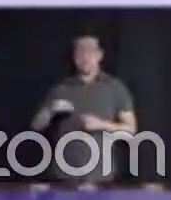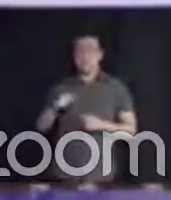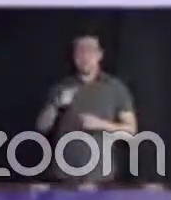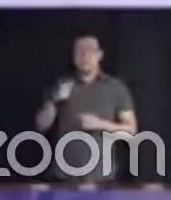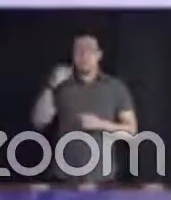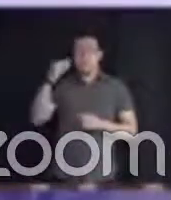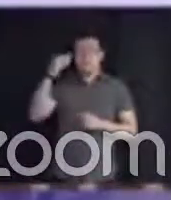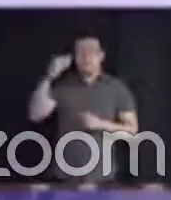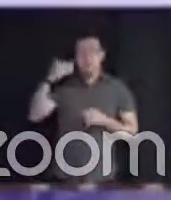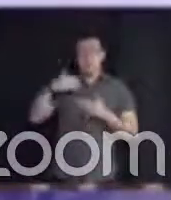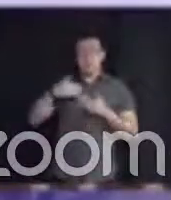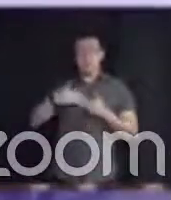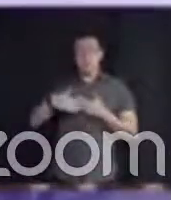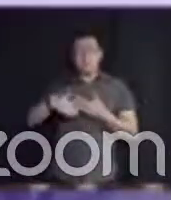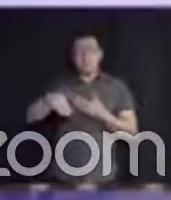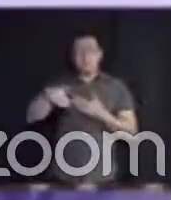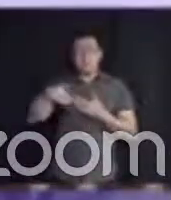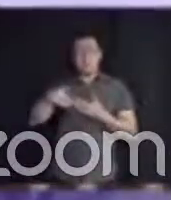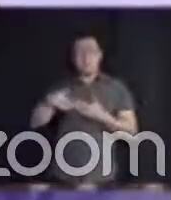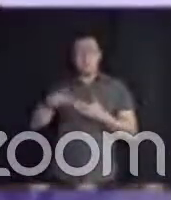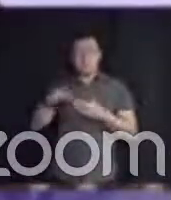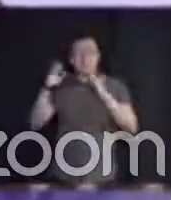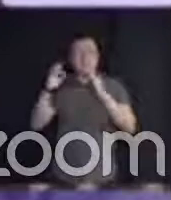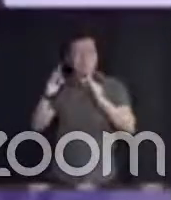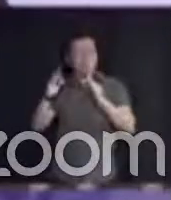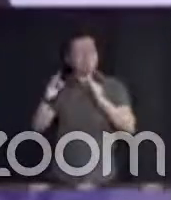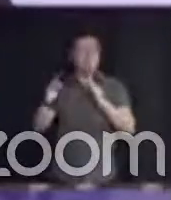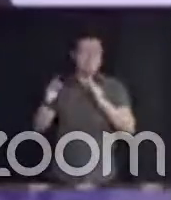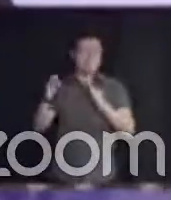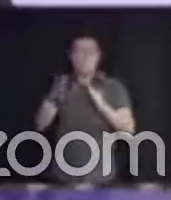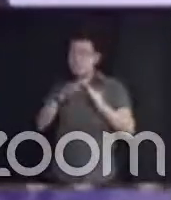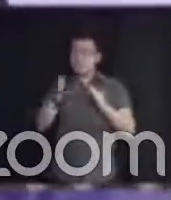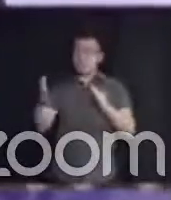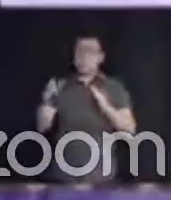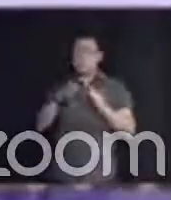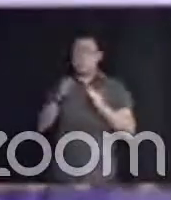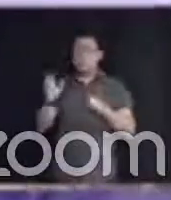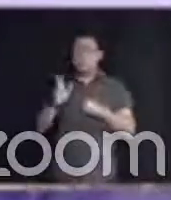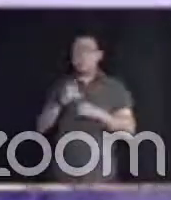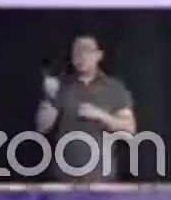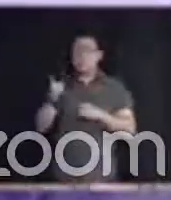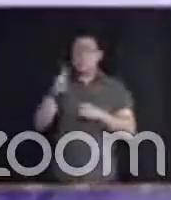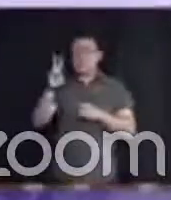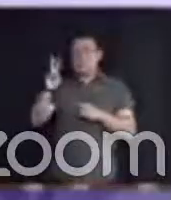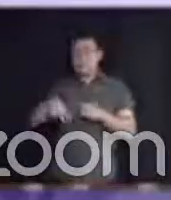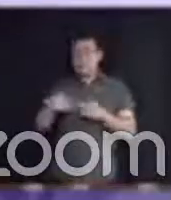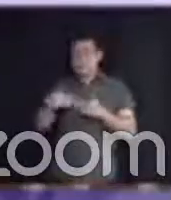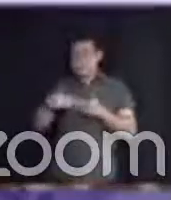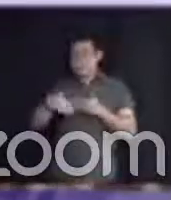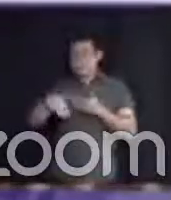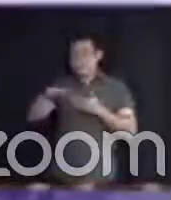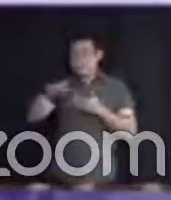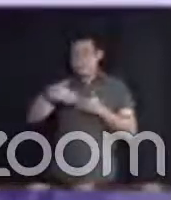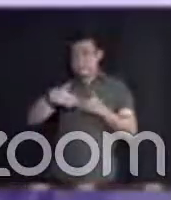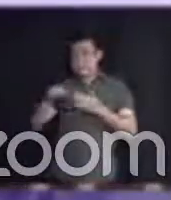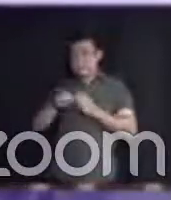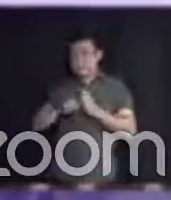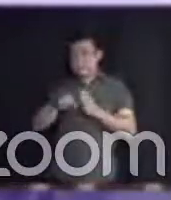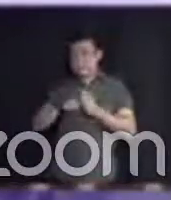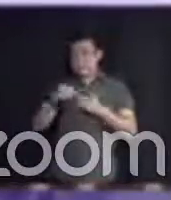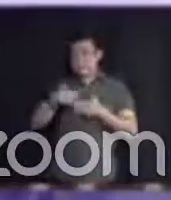muy, entre muy bueno y no tiempo muy, no muy bueno, pero esos tiempos para mí han sido mis